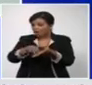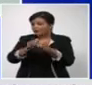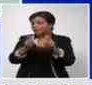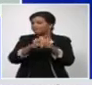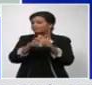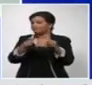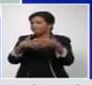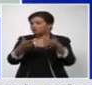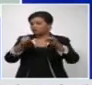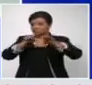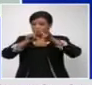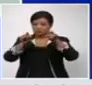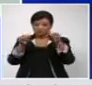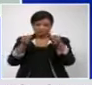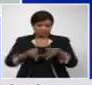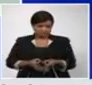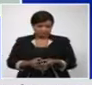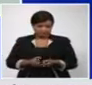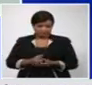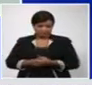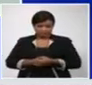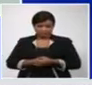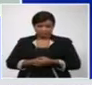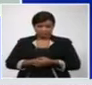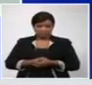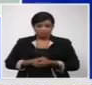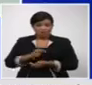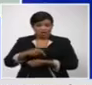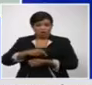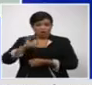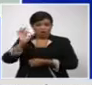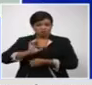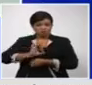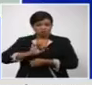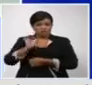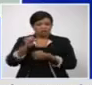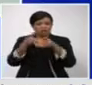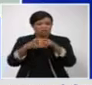casos importados. Todavía hay 1%, pero